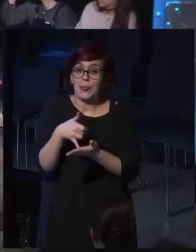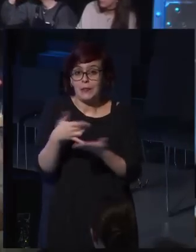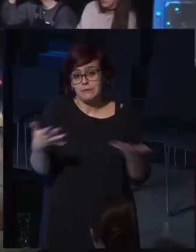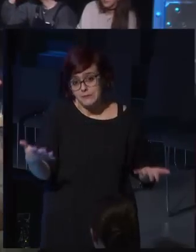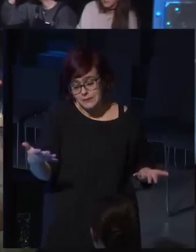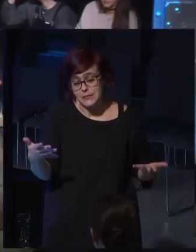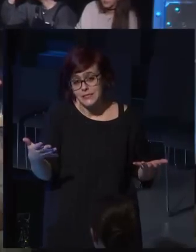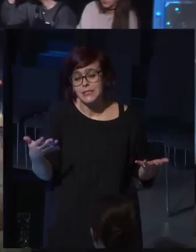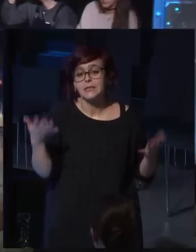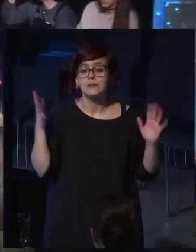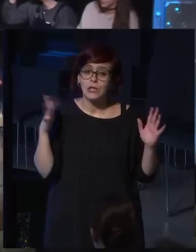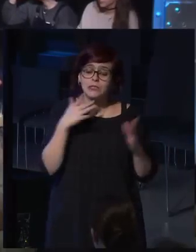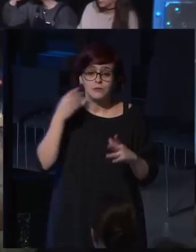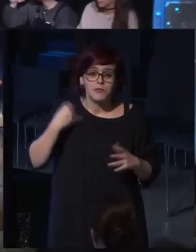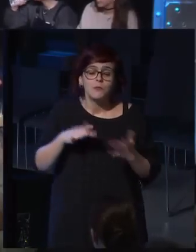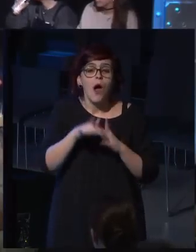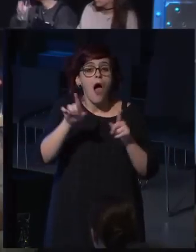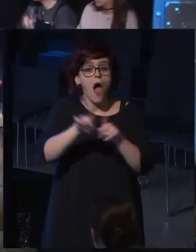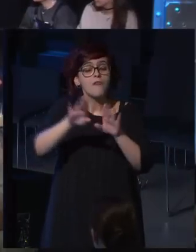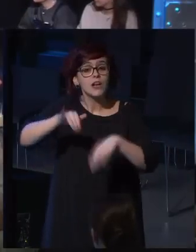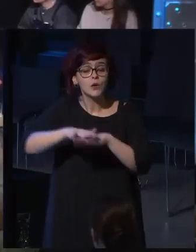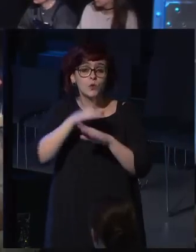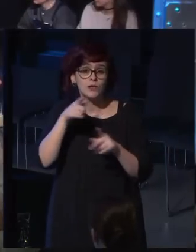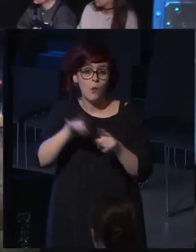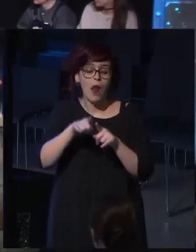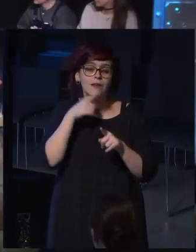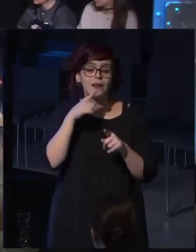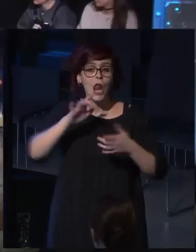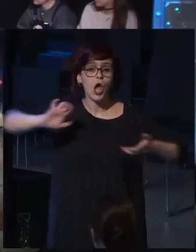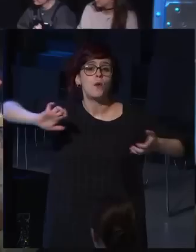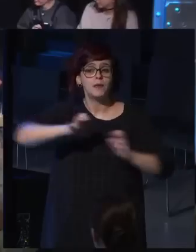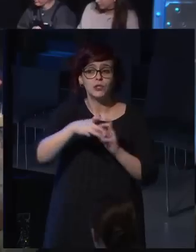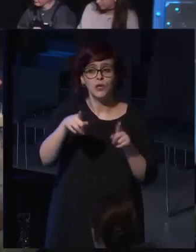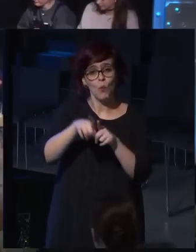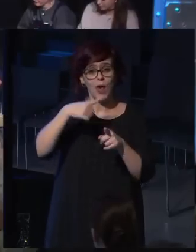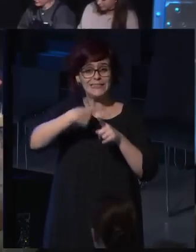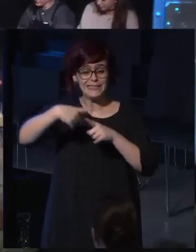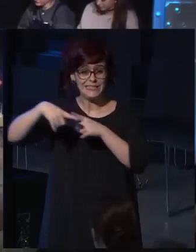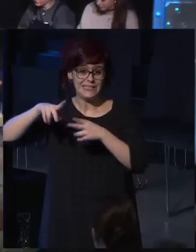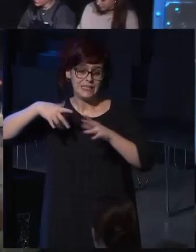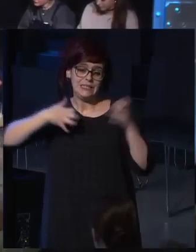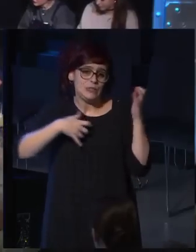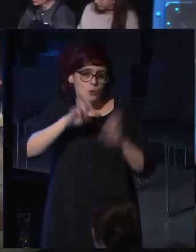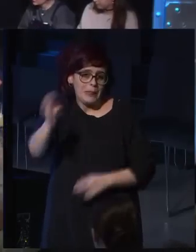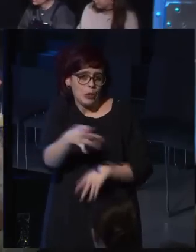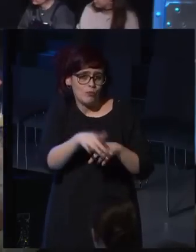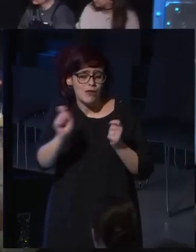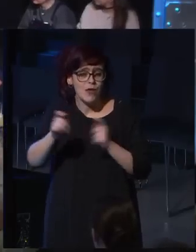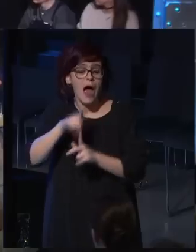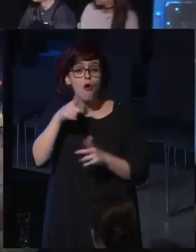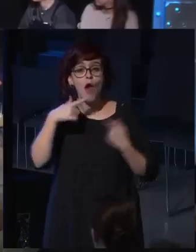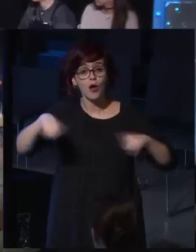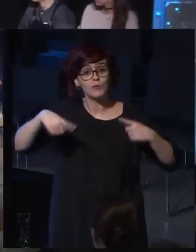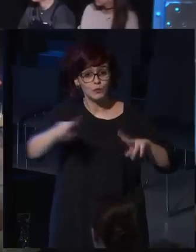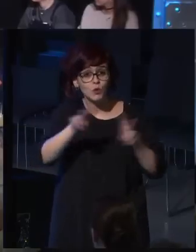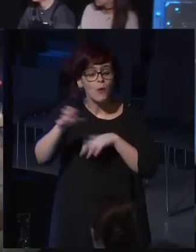eso es parte de lo mismo, ¿no? Al final es un instrumento más, el compresor, y según cómo lo utilices, ahora estamos componiendo canciones nuevas, en lugar de